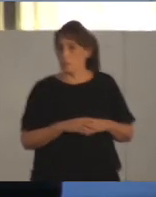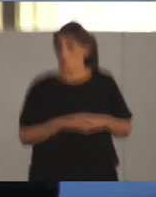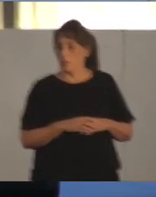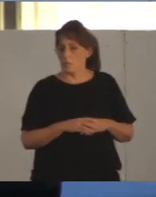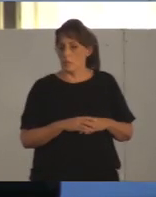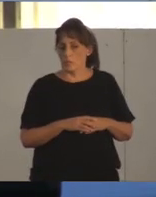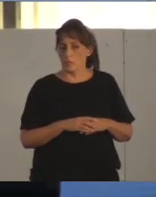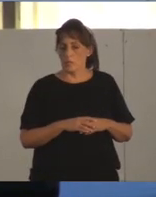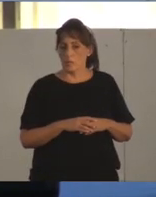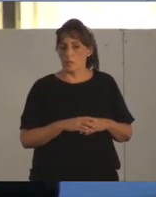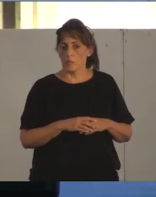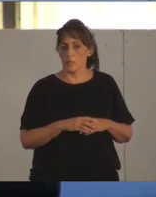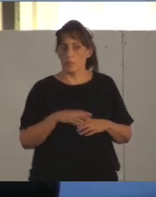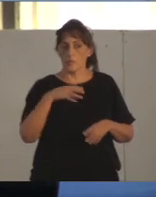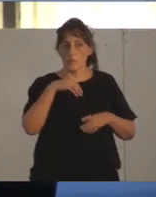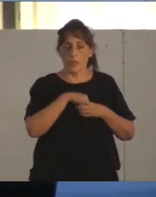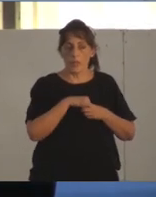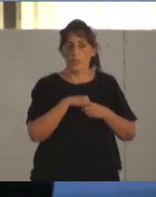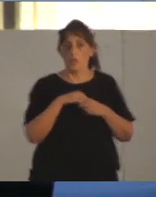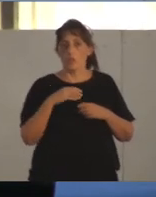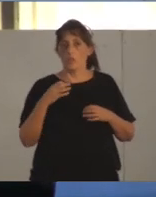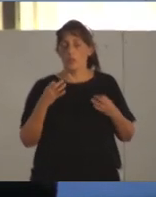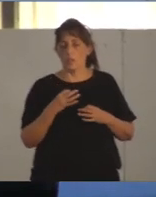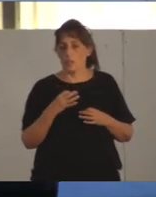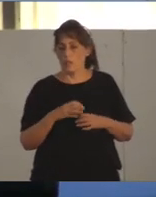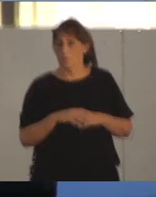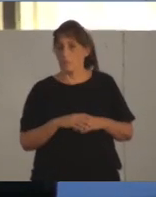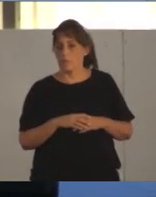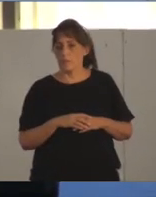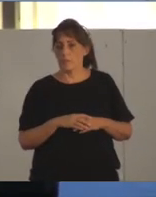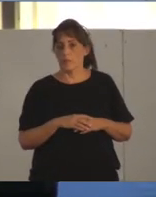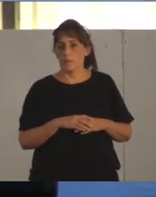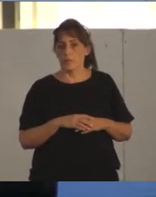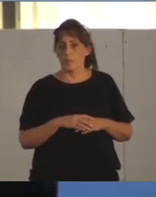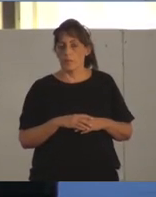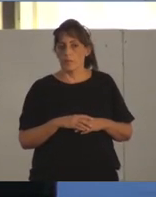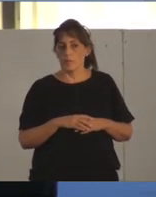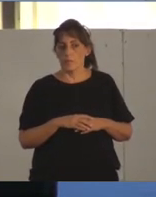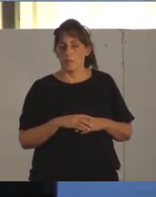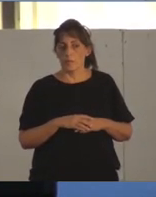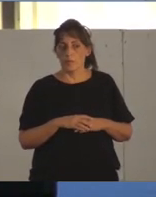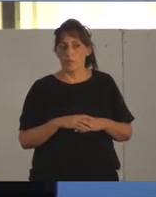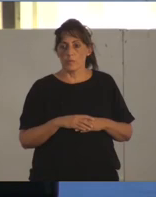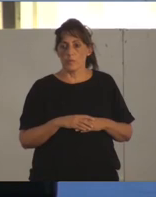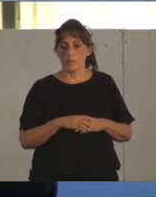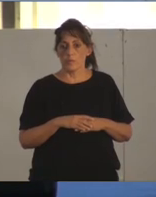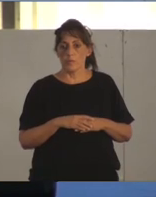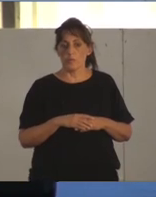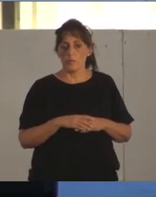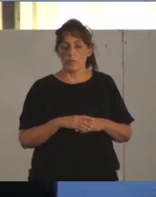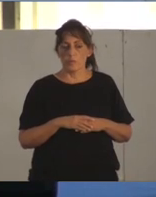podáis ver lo que ha supuesto el cambio